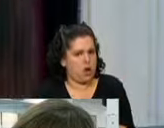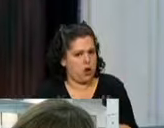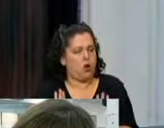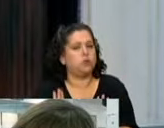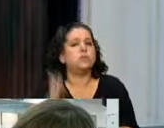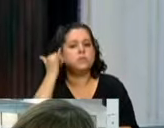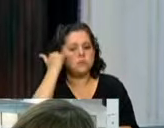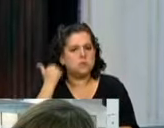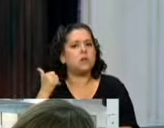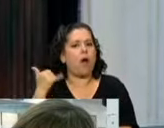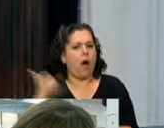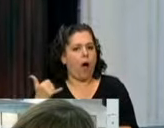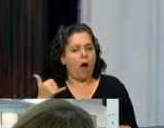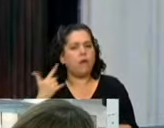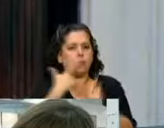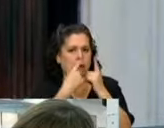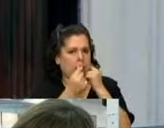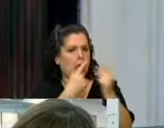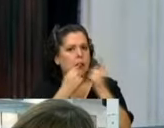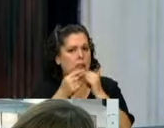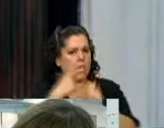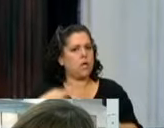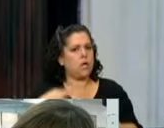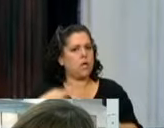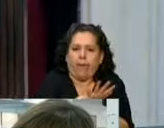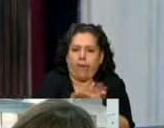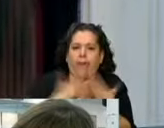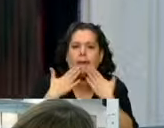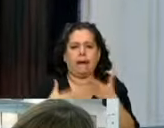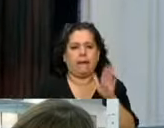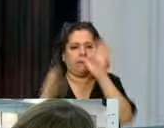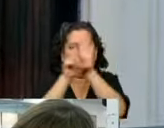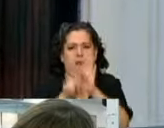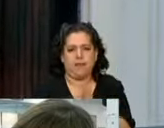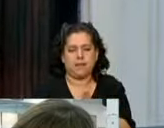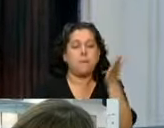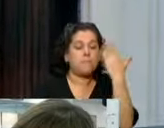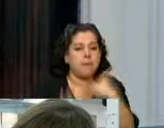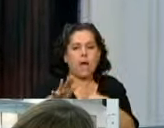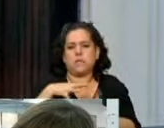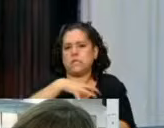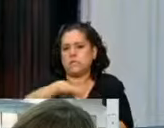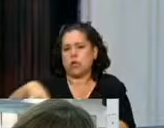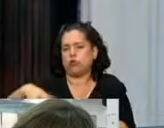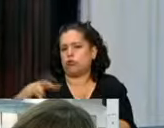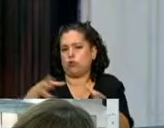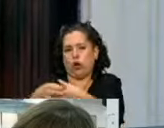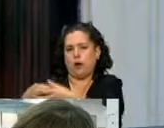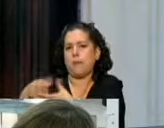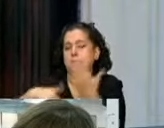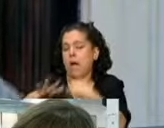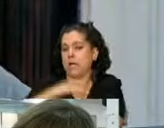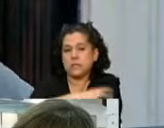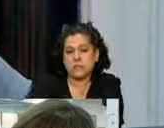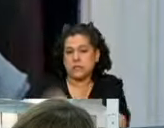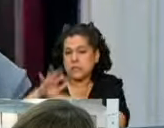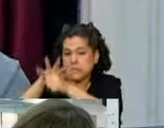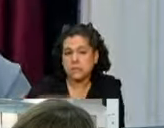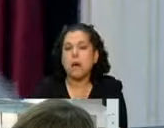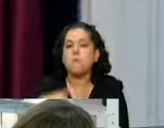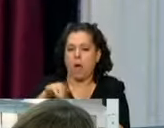acompañando pero es importante porque la gente está muy atenta a todas las señales y está bastante claro lo que lo que dice Andrea